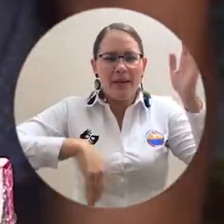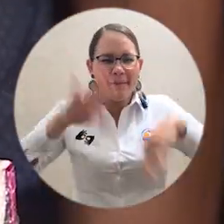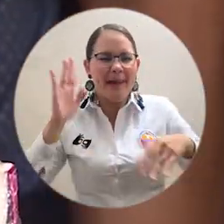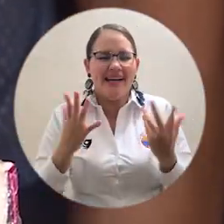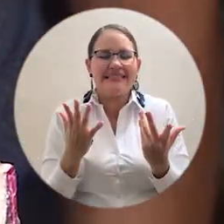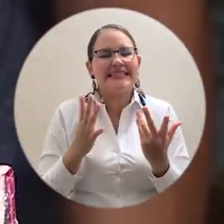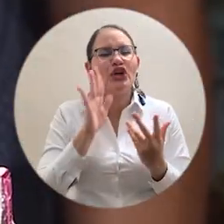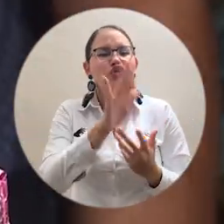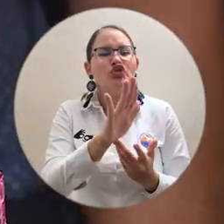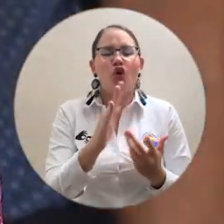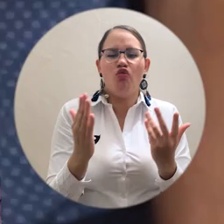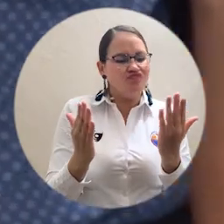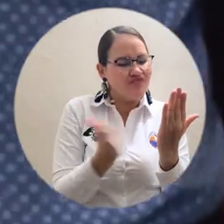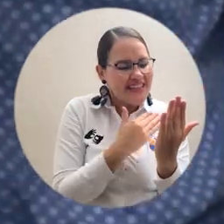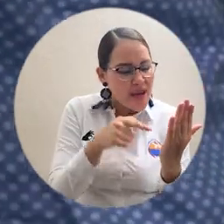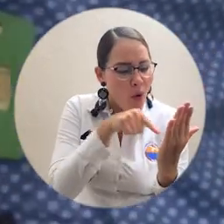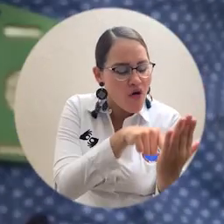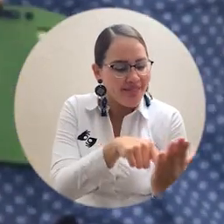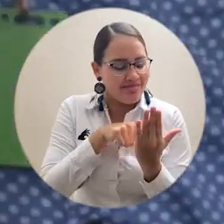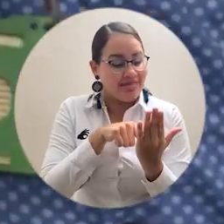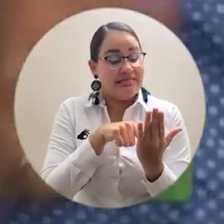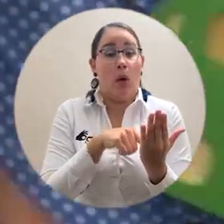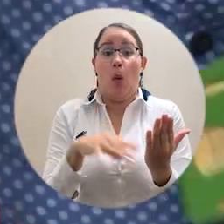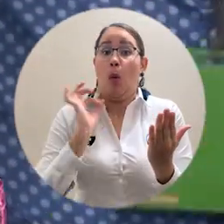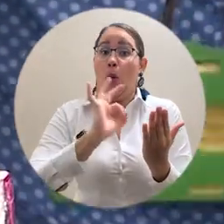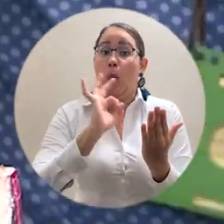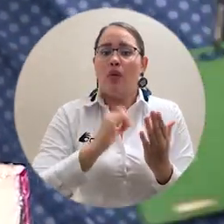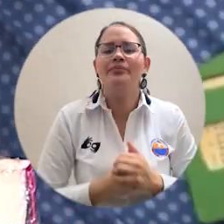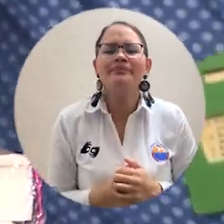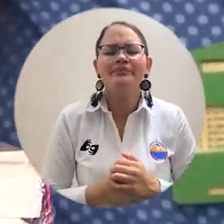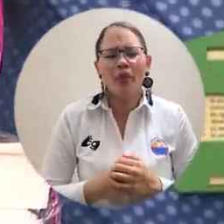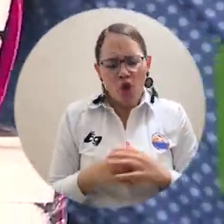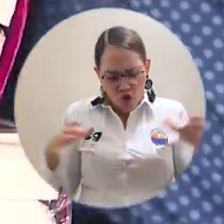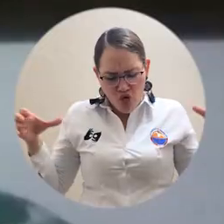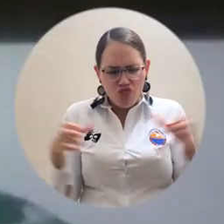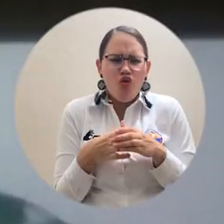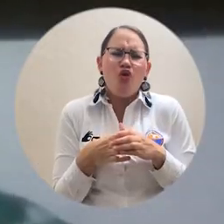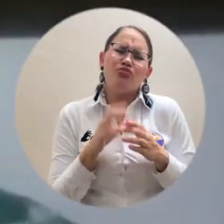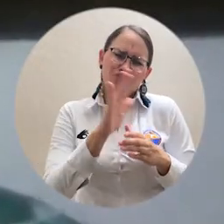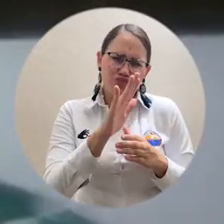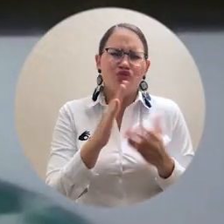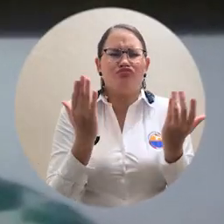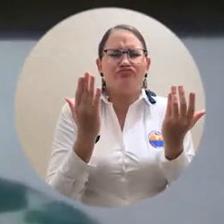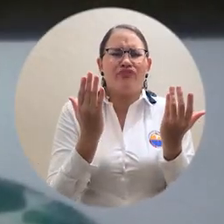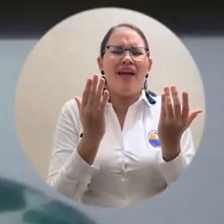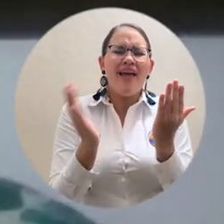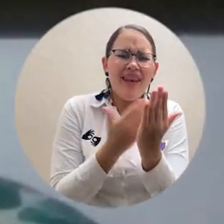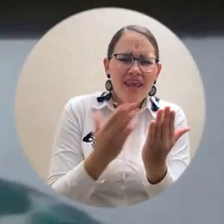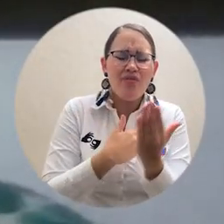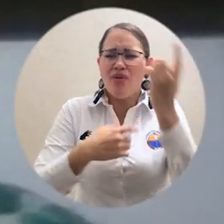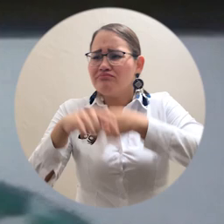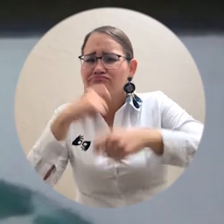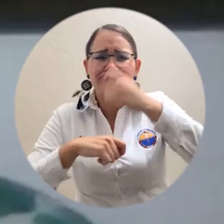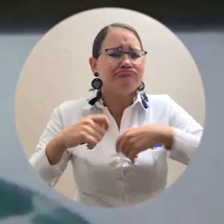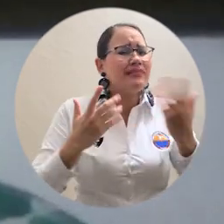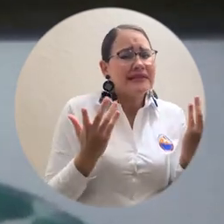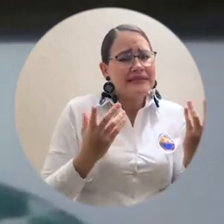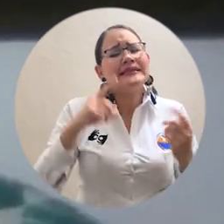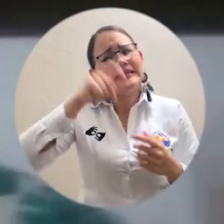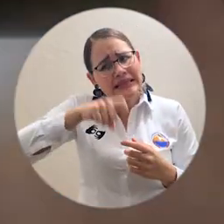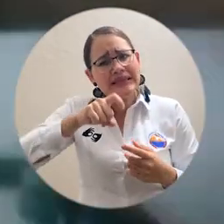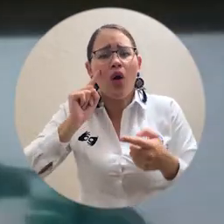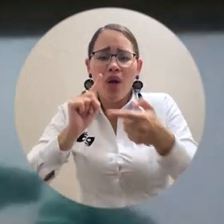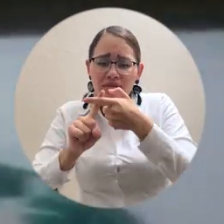factores que brinda realmente un libro. Las editoriales, para poder seguir haciendo su labor, necesitan de este encadenamiento